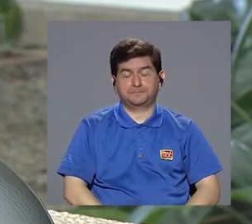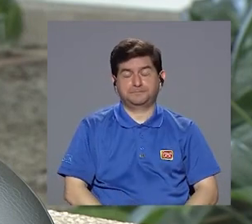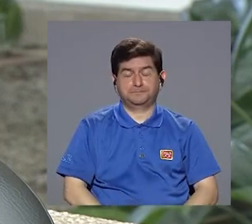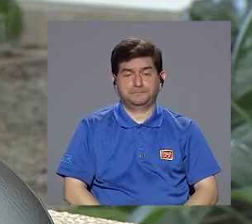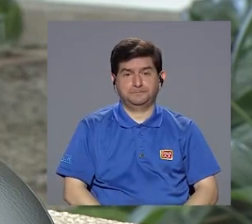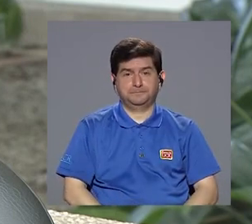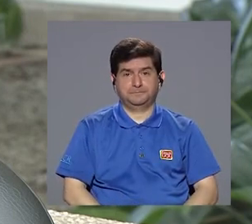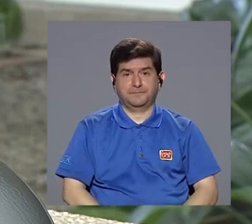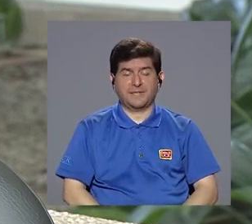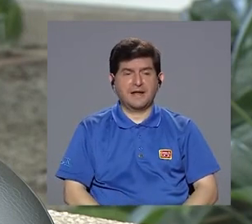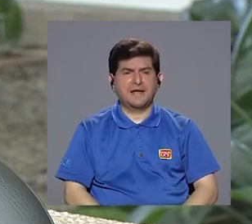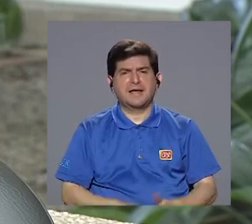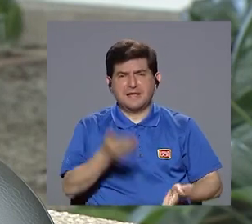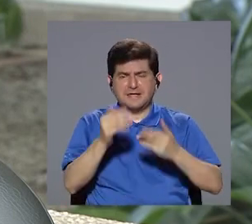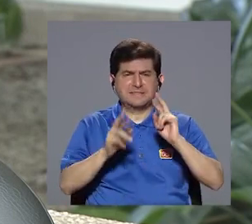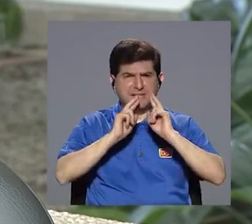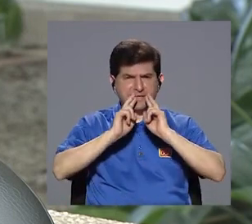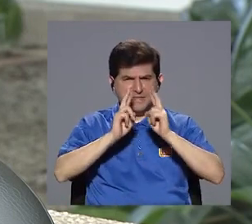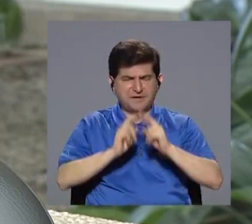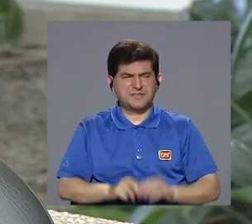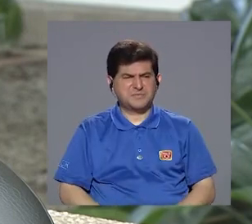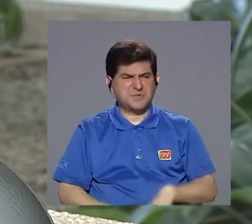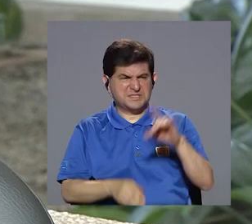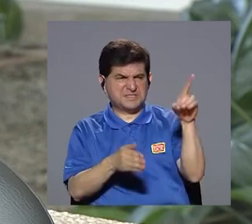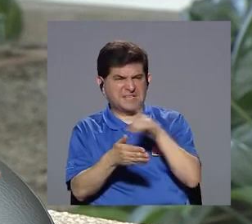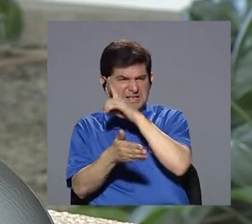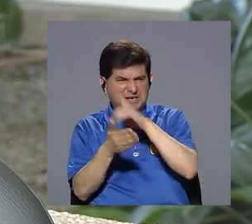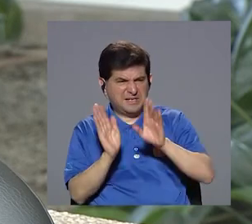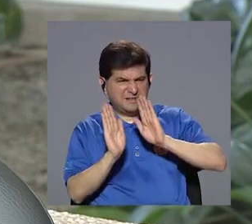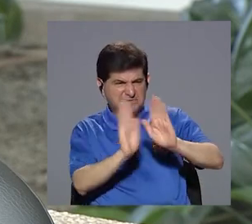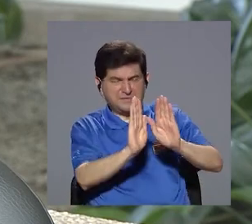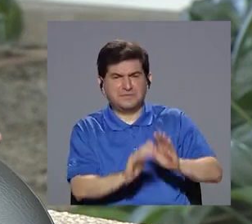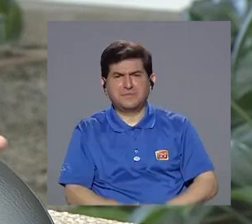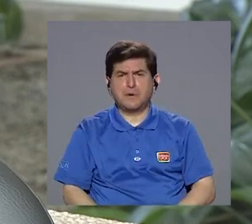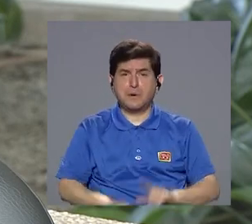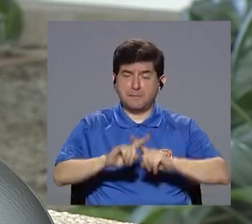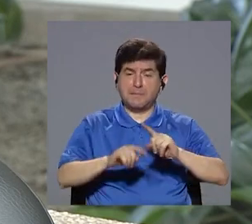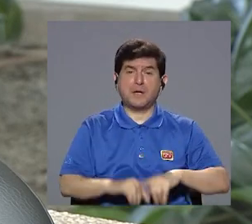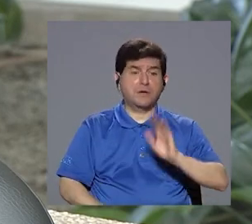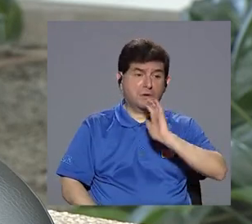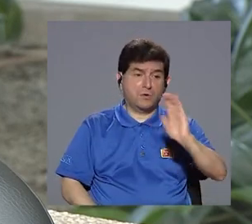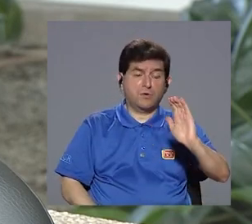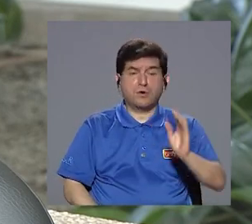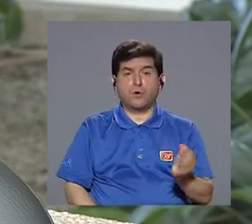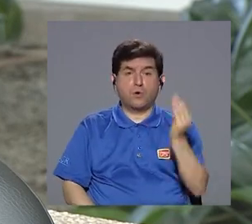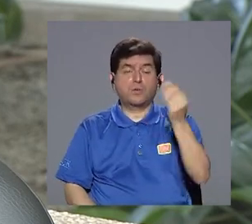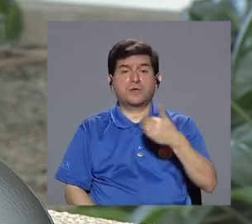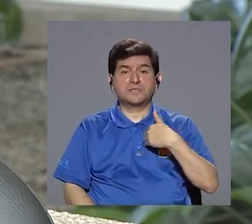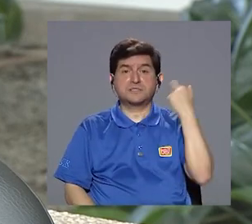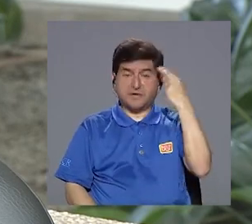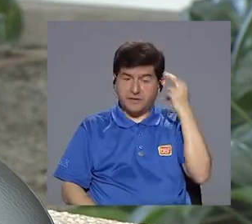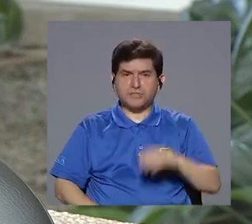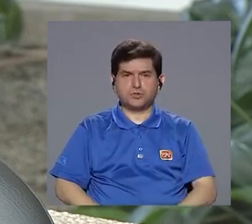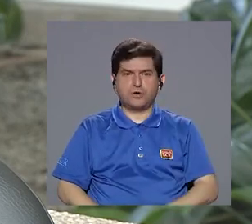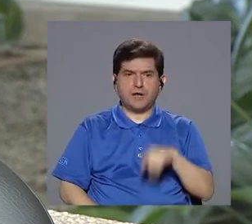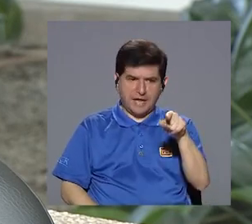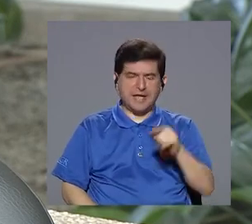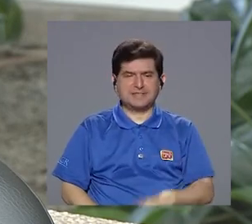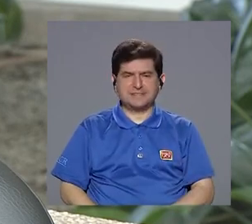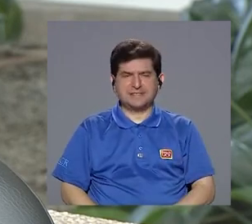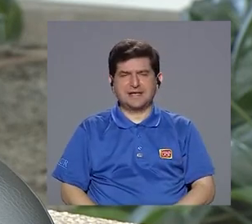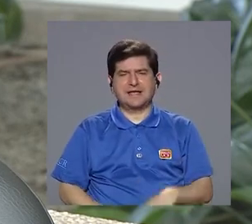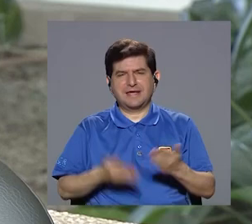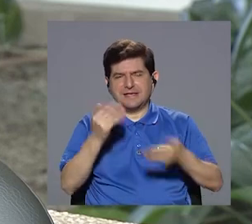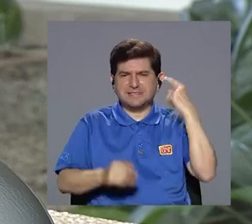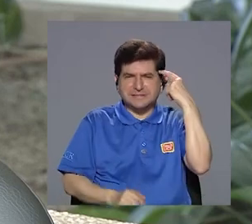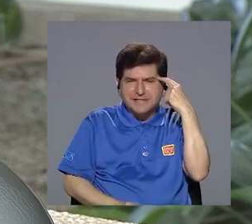son incluso descalificantes. Uh-huh. Y desgraciadamente muchas veces ellos tienen razón. Se van al extremo, sí, pero